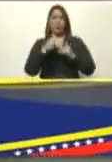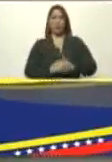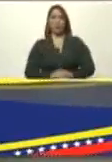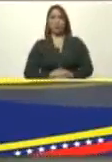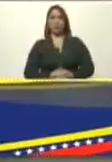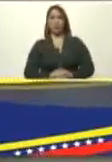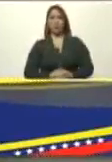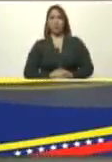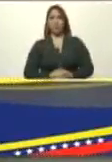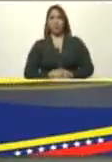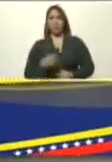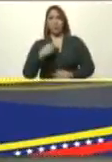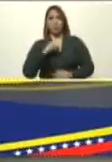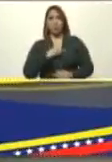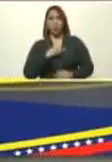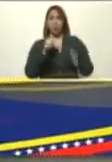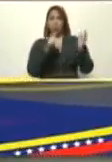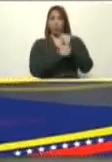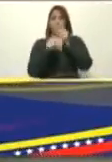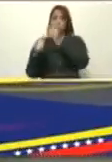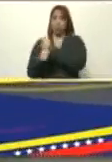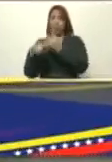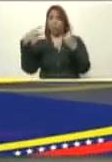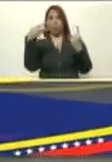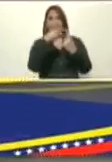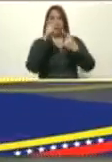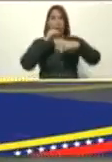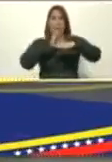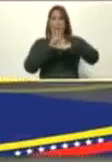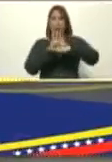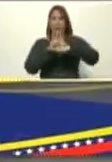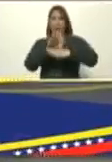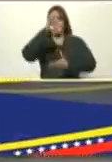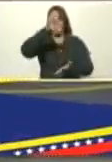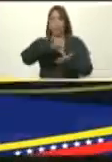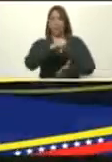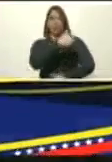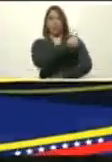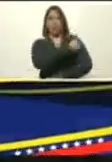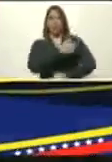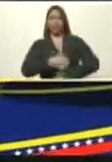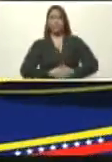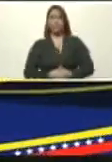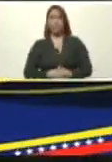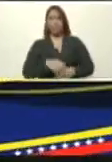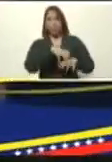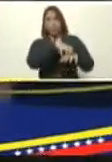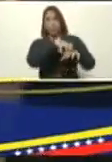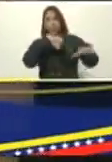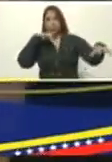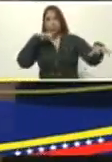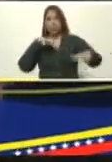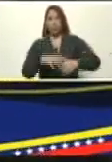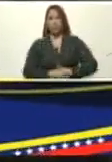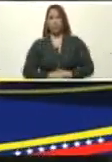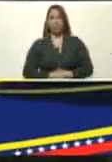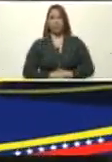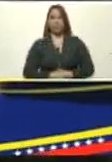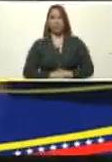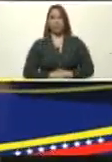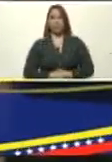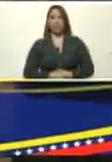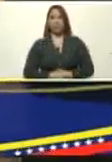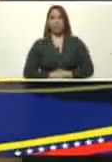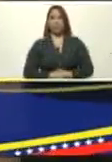meta. Aquí nos encontramos en el Hotel El Alba, un centro de vacunación masivo, donde en